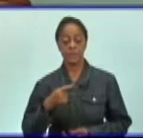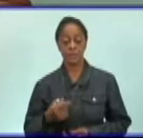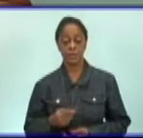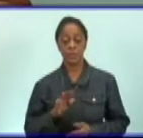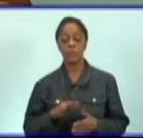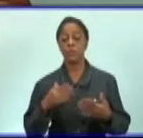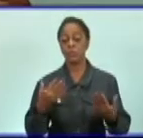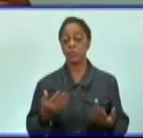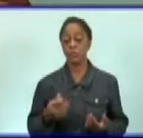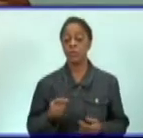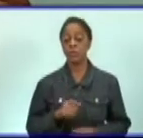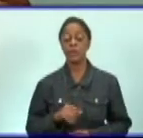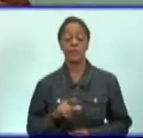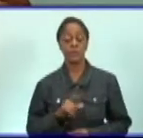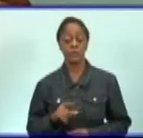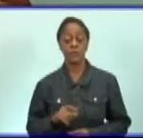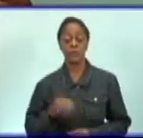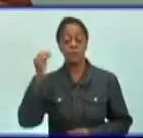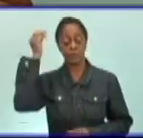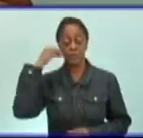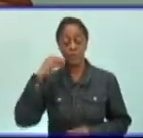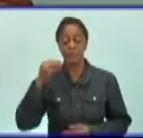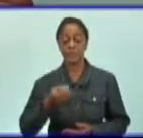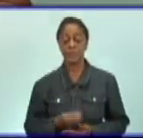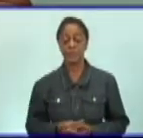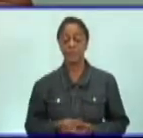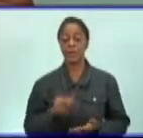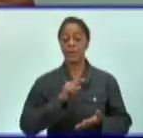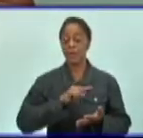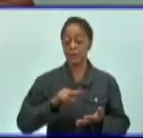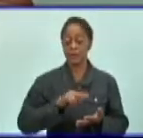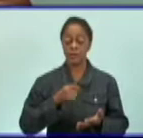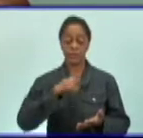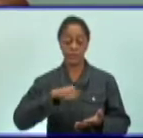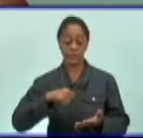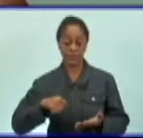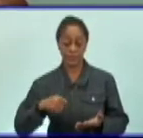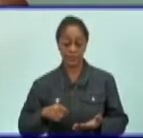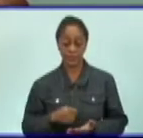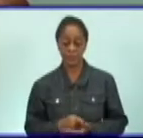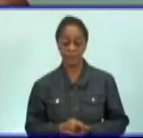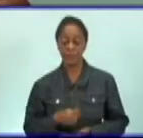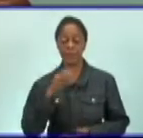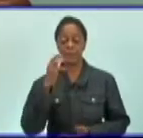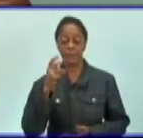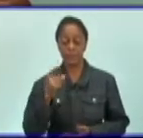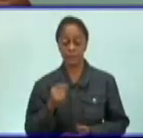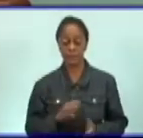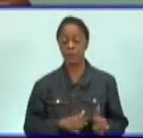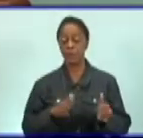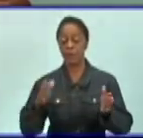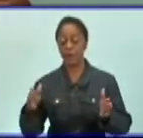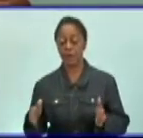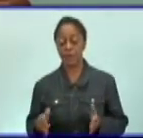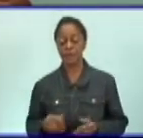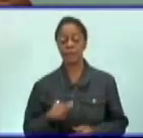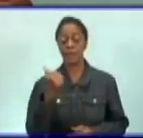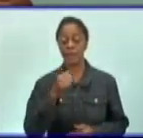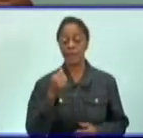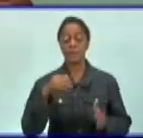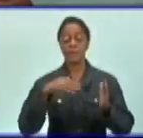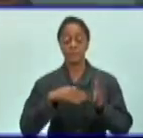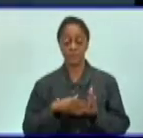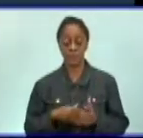con que también debemos dominar la lectura y escritura de números hasta el 10.000, el